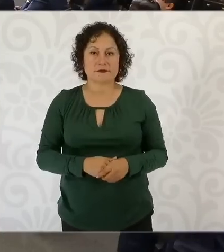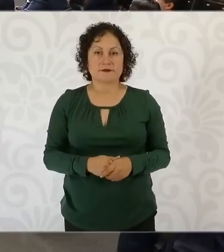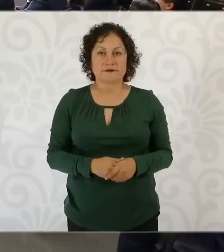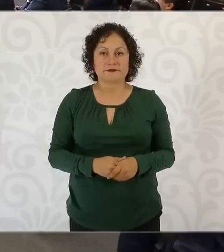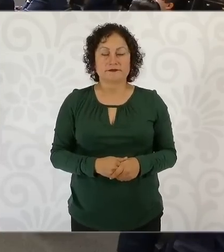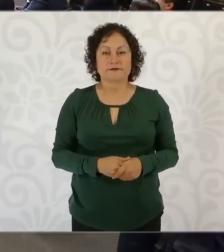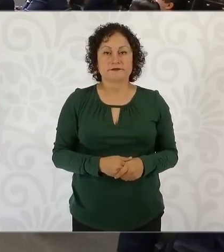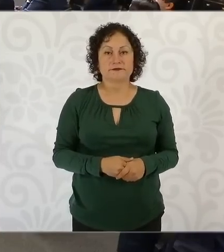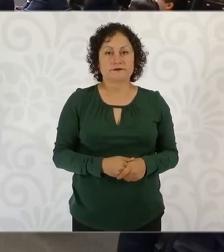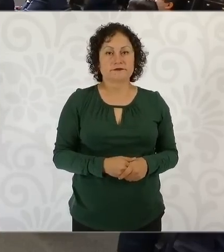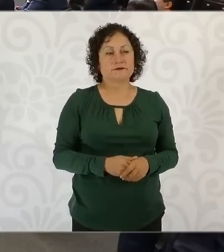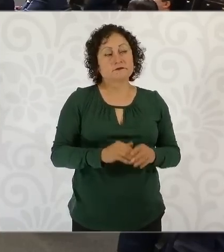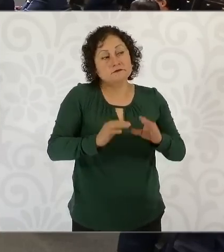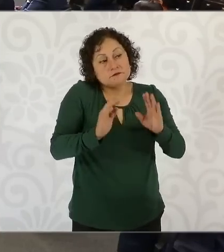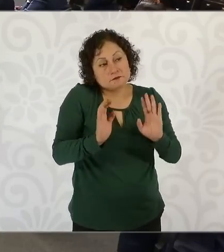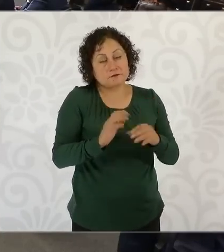Pues van a responder al pueblo.